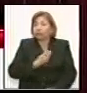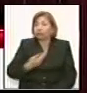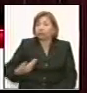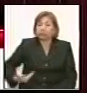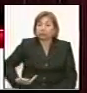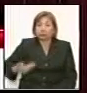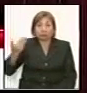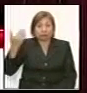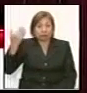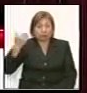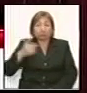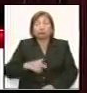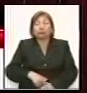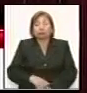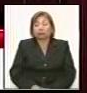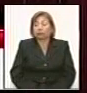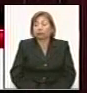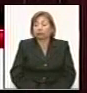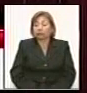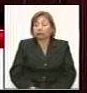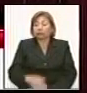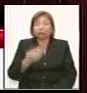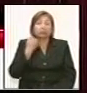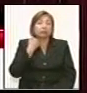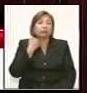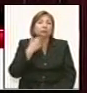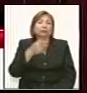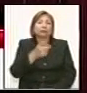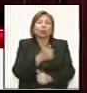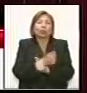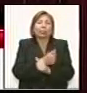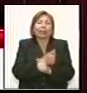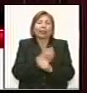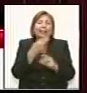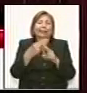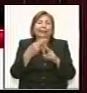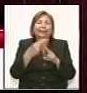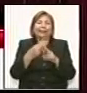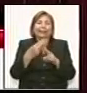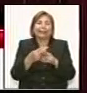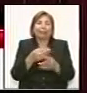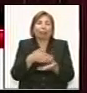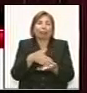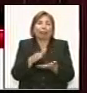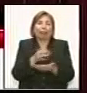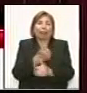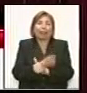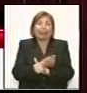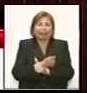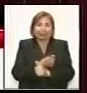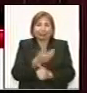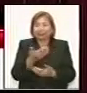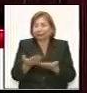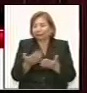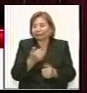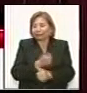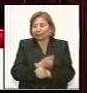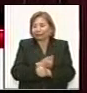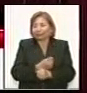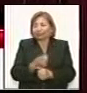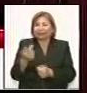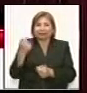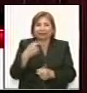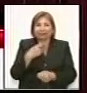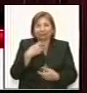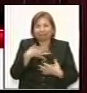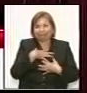aquel entonces, pero en España los llamaban los ayacuchos, o sea, los derrotados. Y algunos de los ayacuchos regresaron porque se